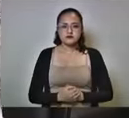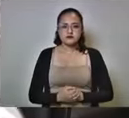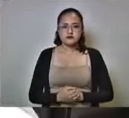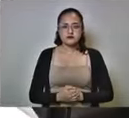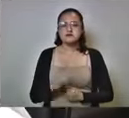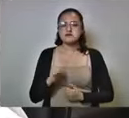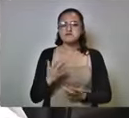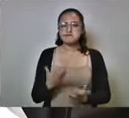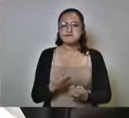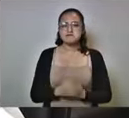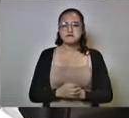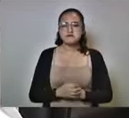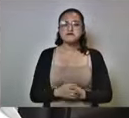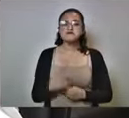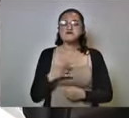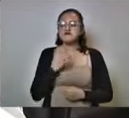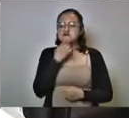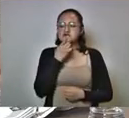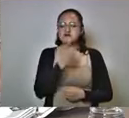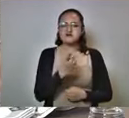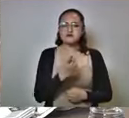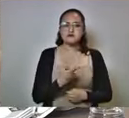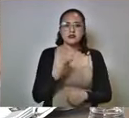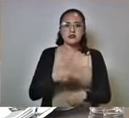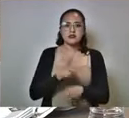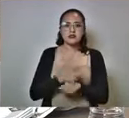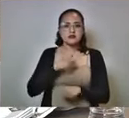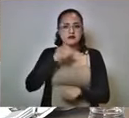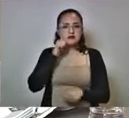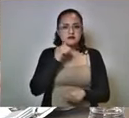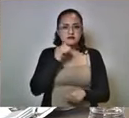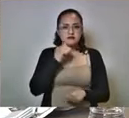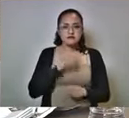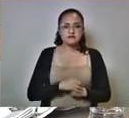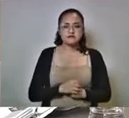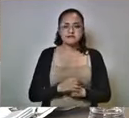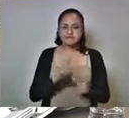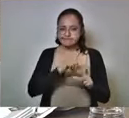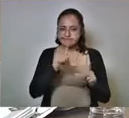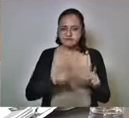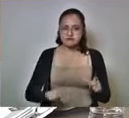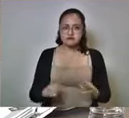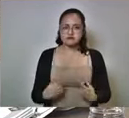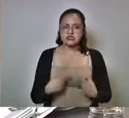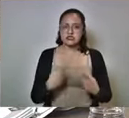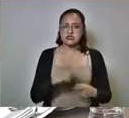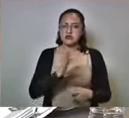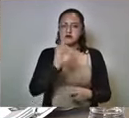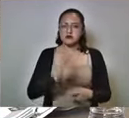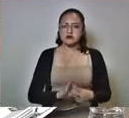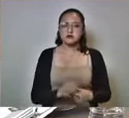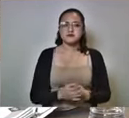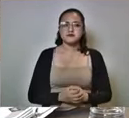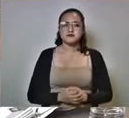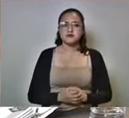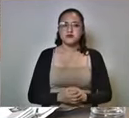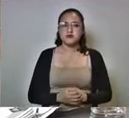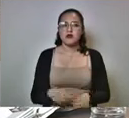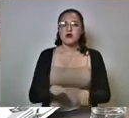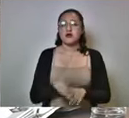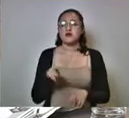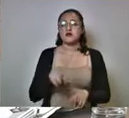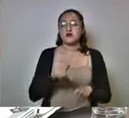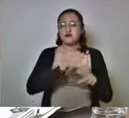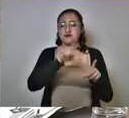Sí, gobernador, informar que el día de ayer a nivel nacional se da las siguientes cifras. Como país